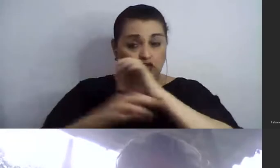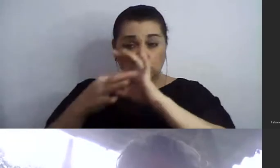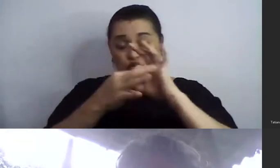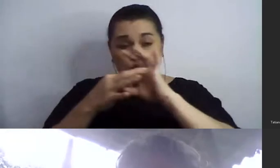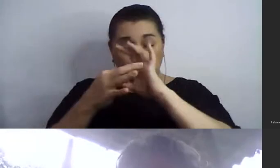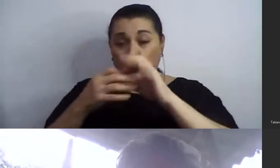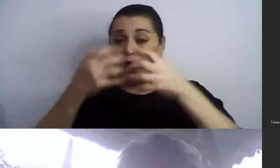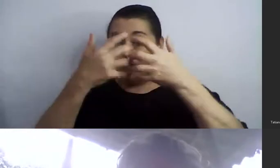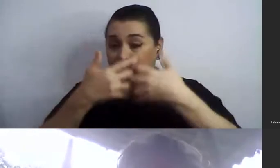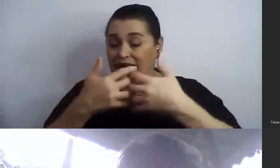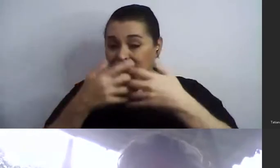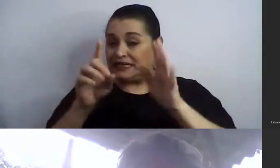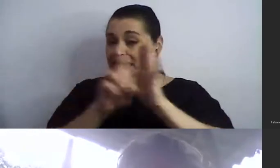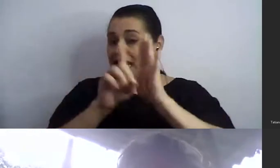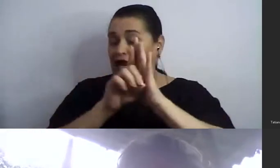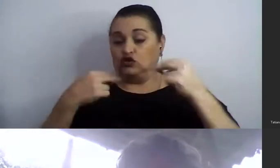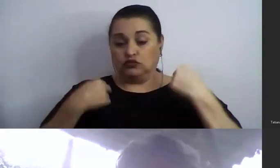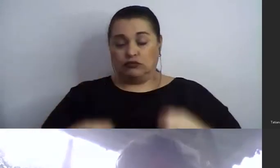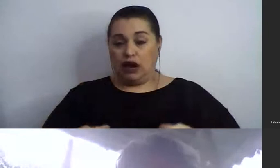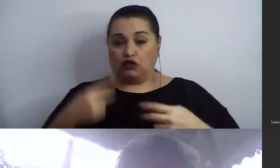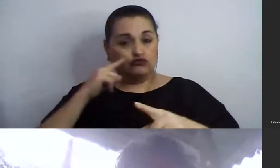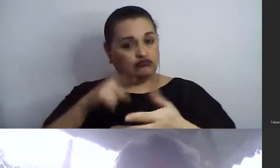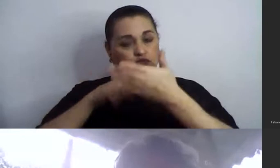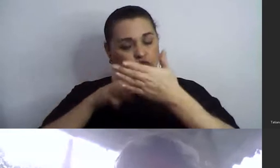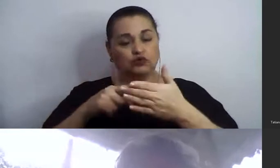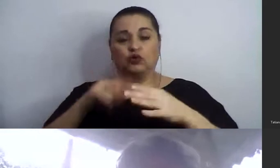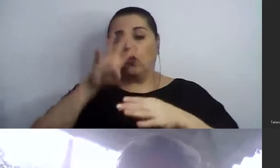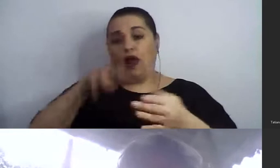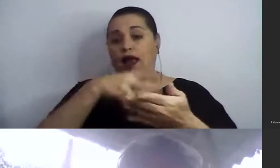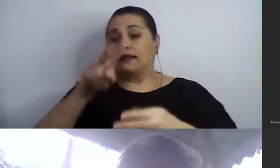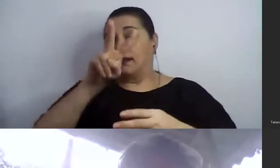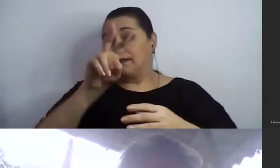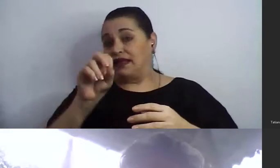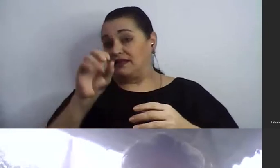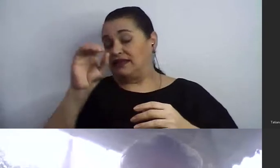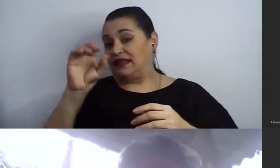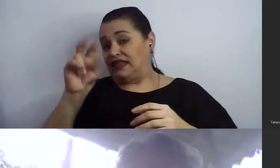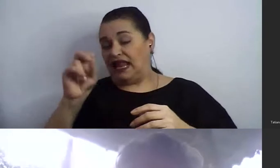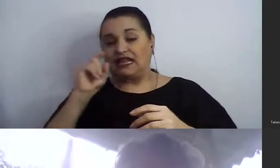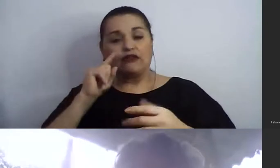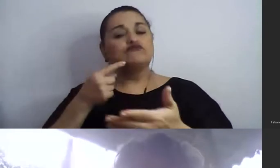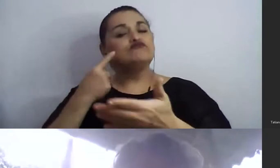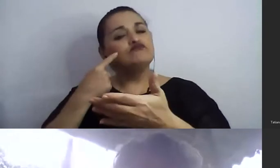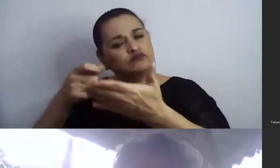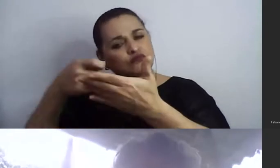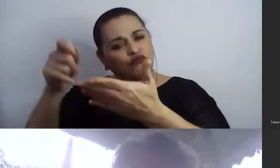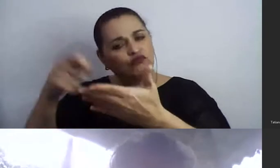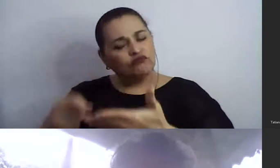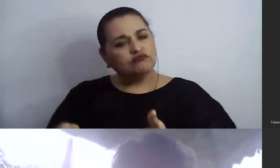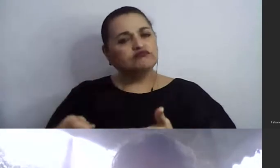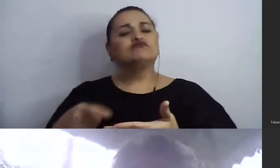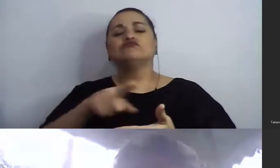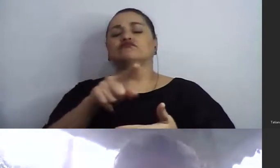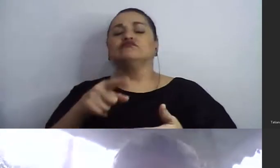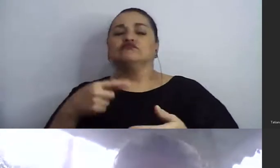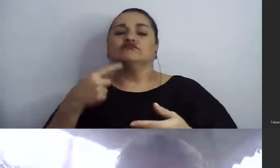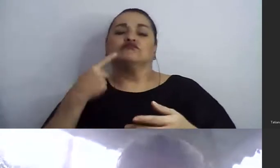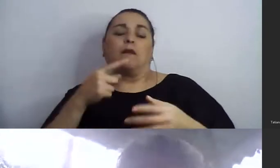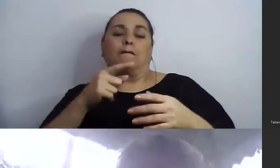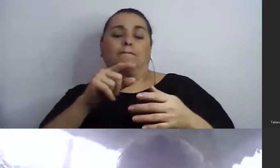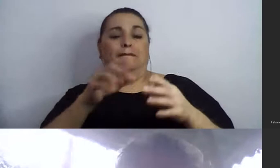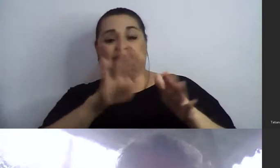reconocidos en la agenda 2030 proporcionan el marco para la rendición de cuentas del sector privado los informes